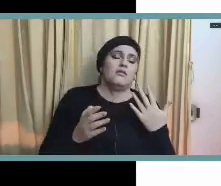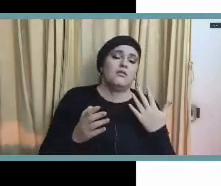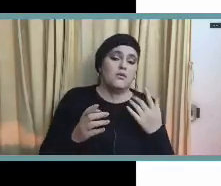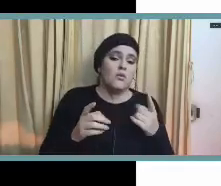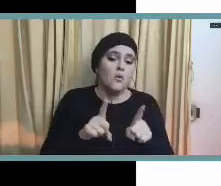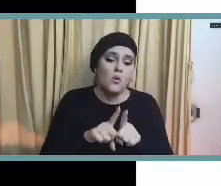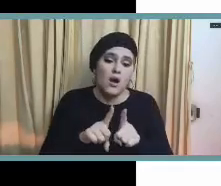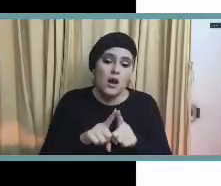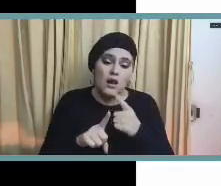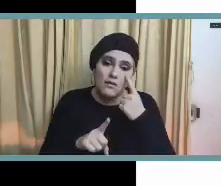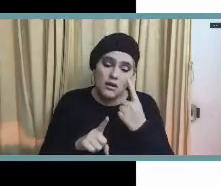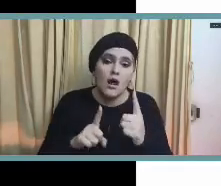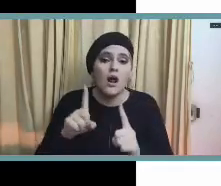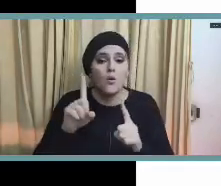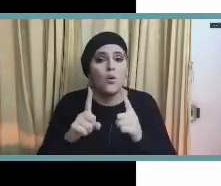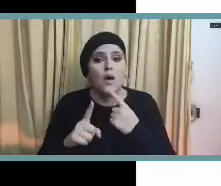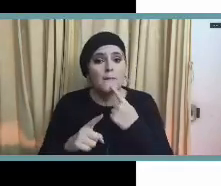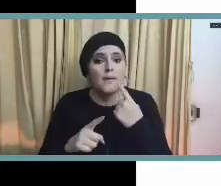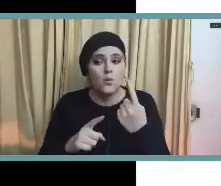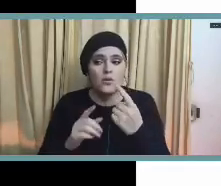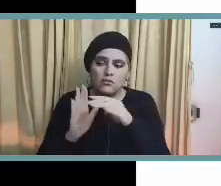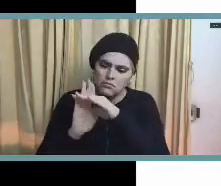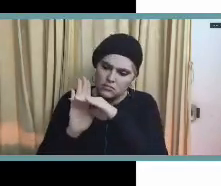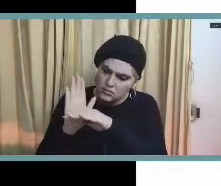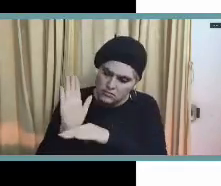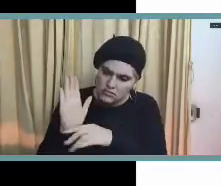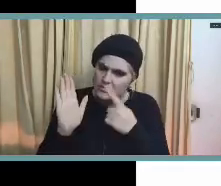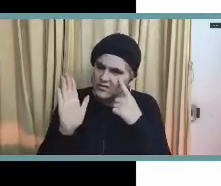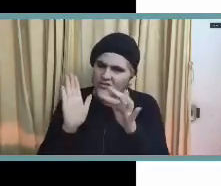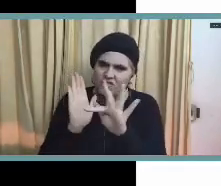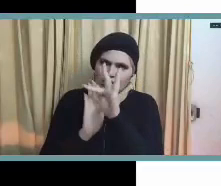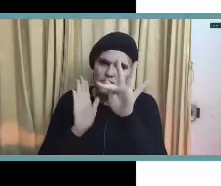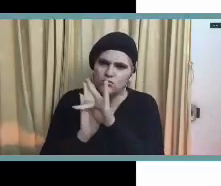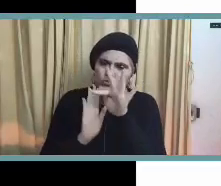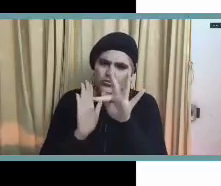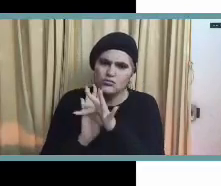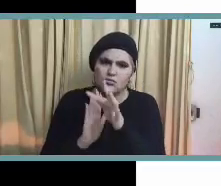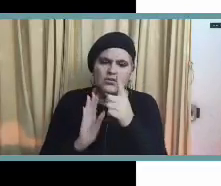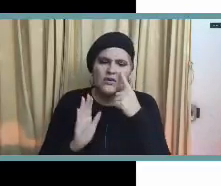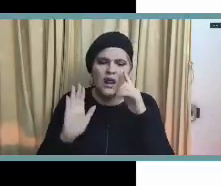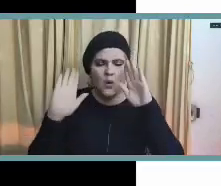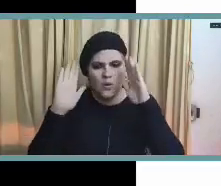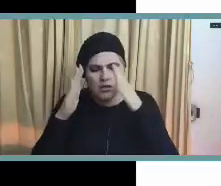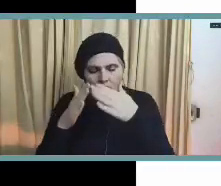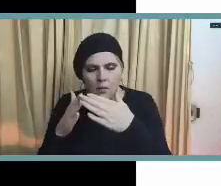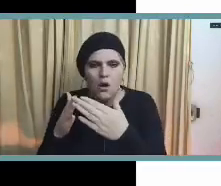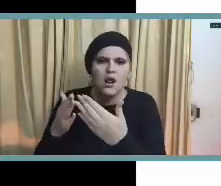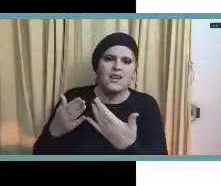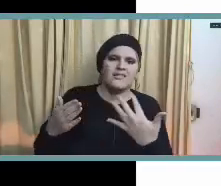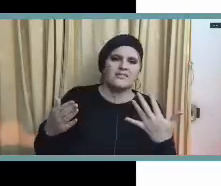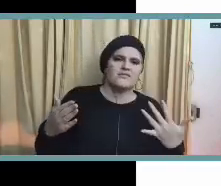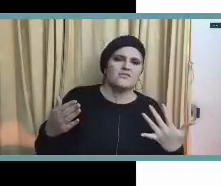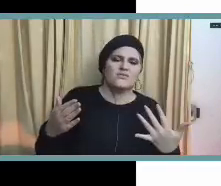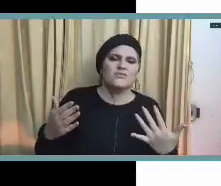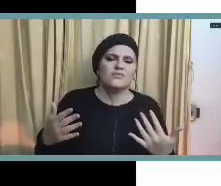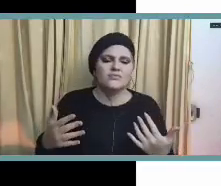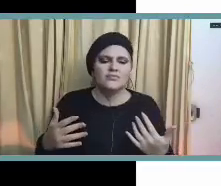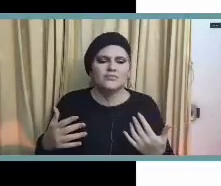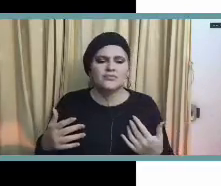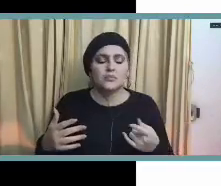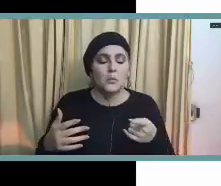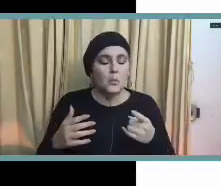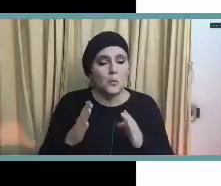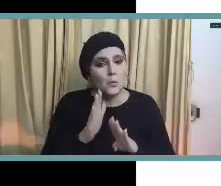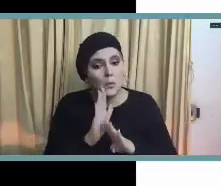preguntas que salió en el Facebook de ayer, que llamaba el autismo regresivo. Todo se mete dentro de lo que es el espectro